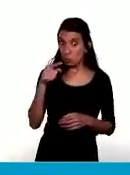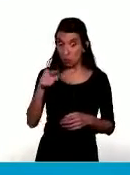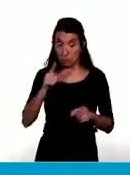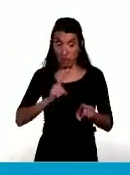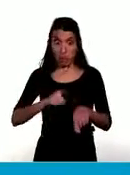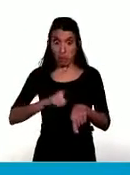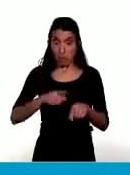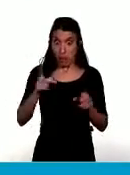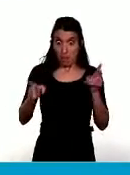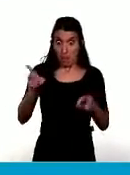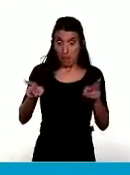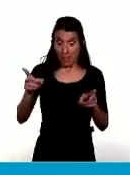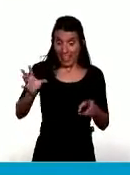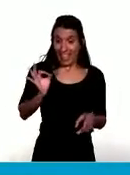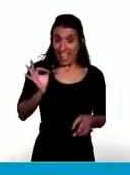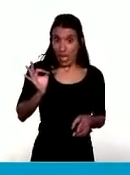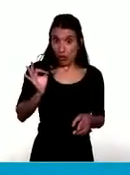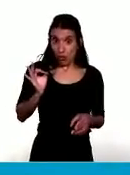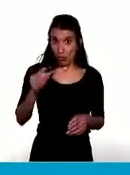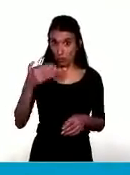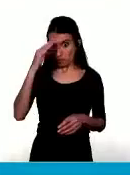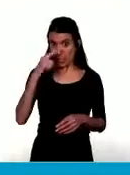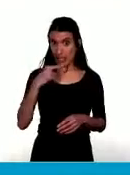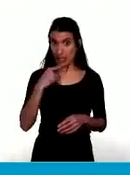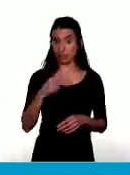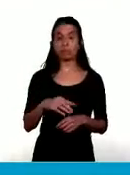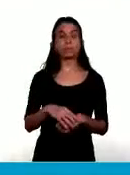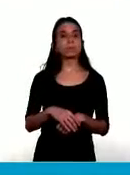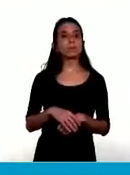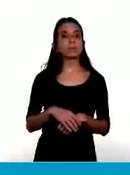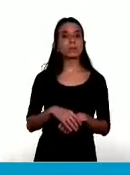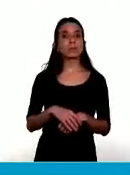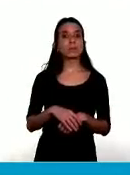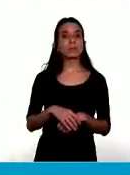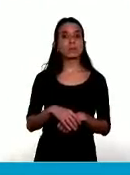trimestre de este año. Y